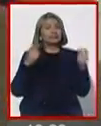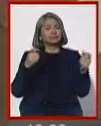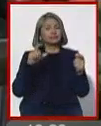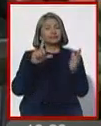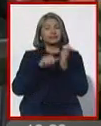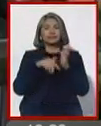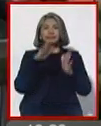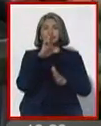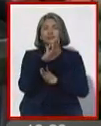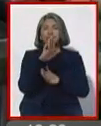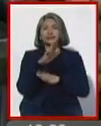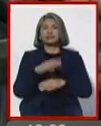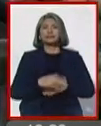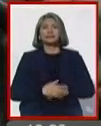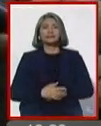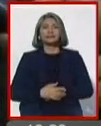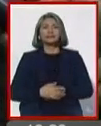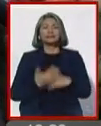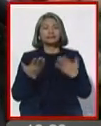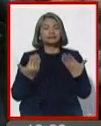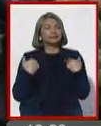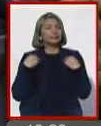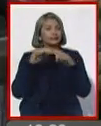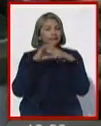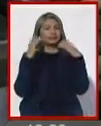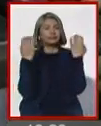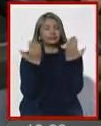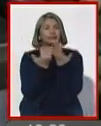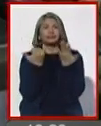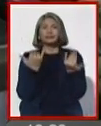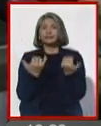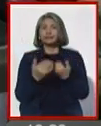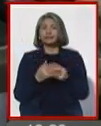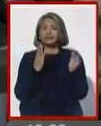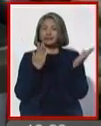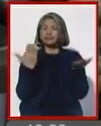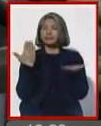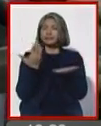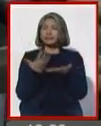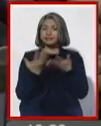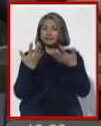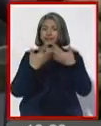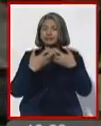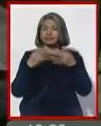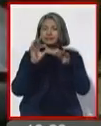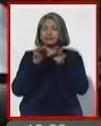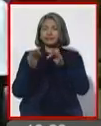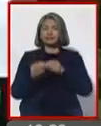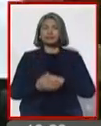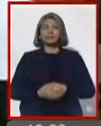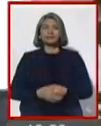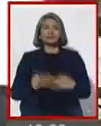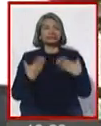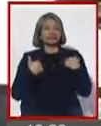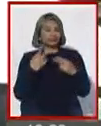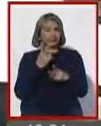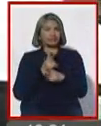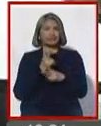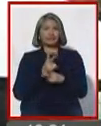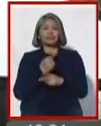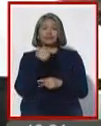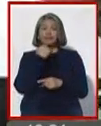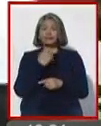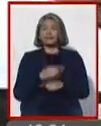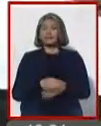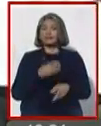creo que en la tarde va a haber clase, hoy día, ahorita ya está viniendo la empresa a arreglarlo. Tome sus previsiones, ya que